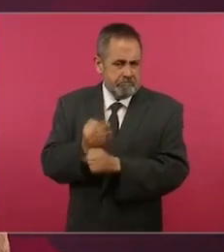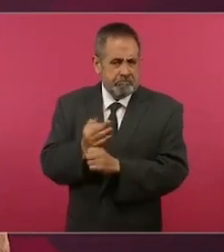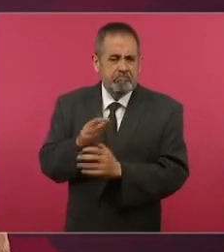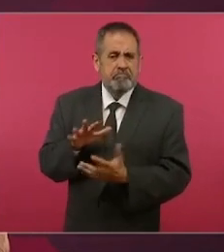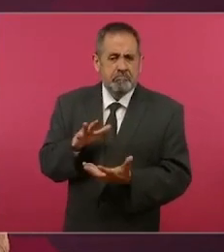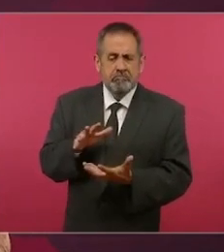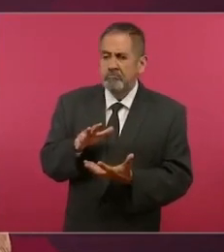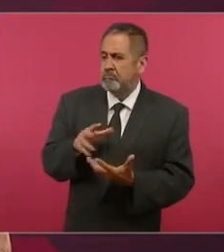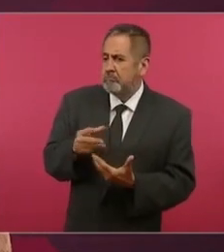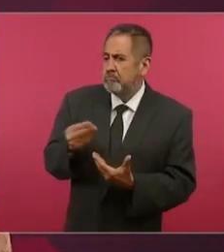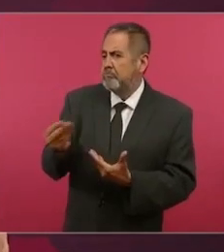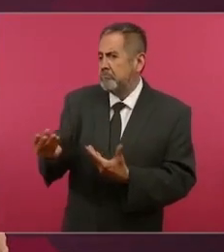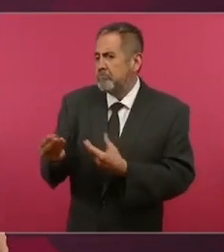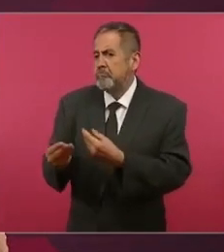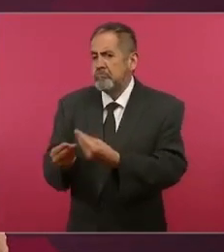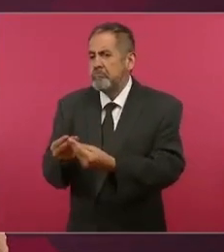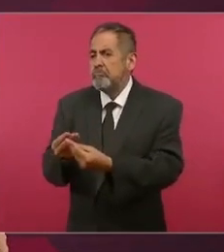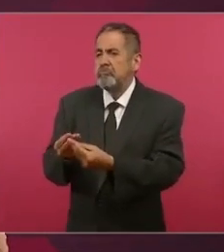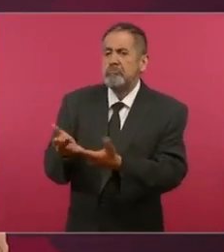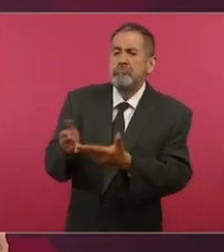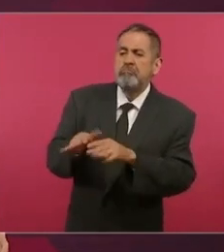sí ha habido